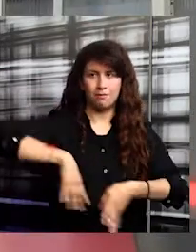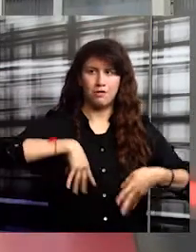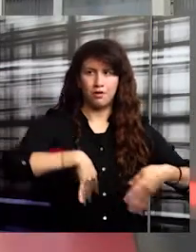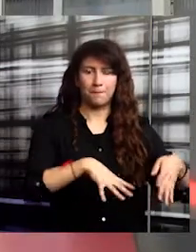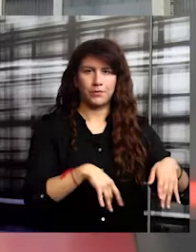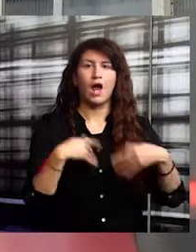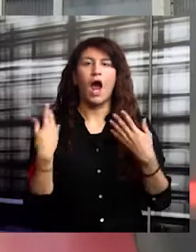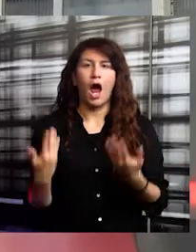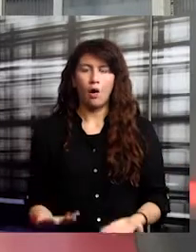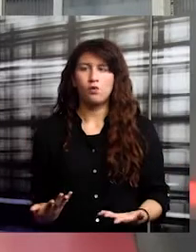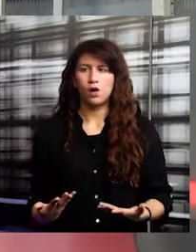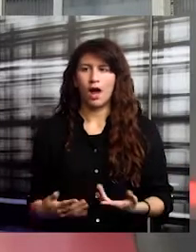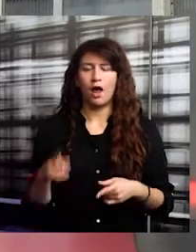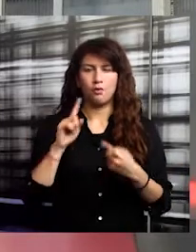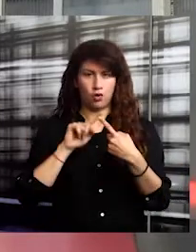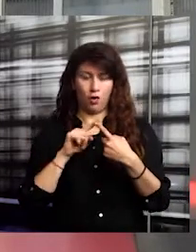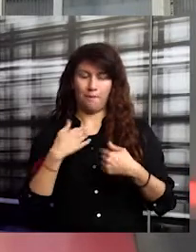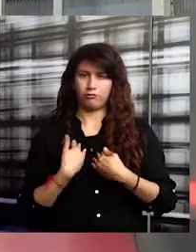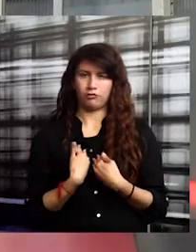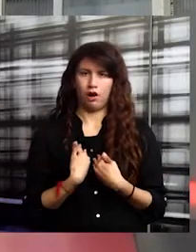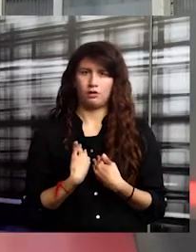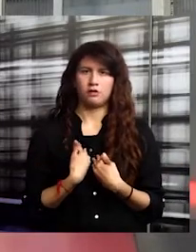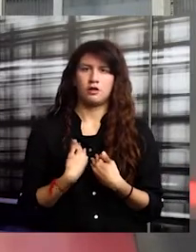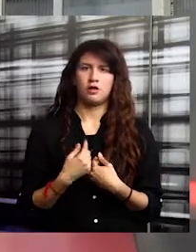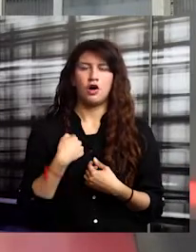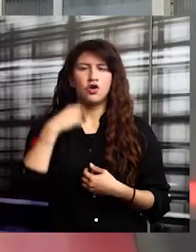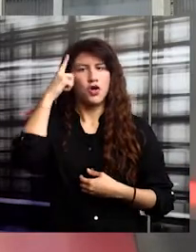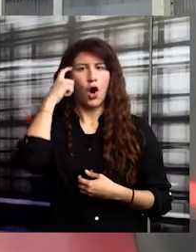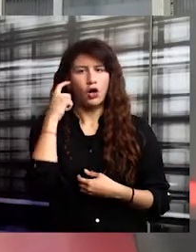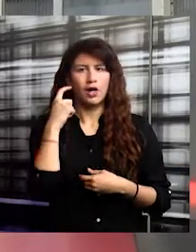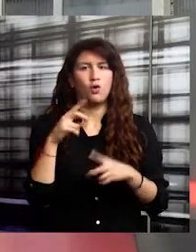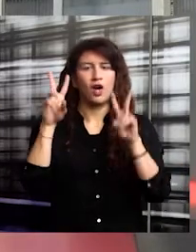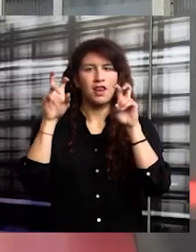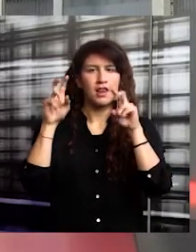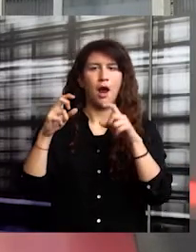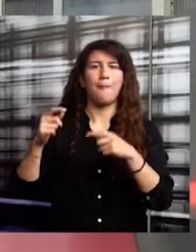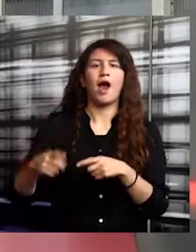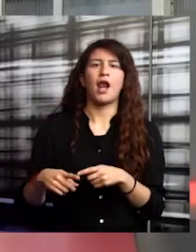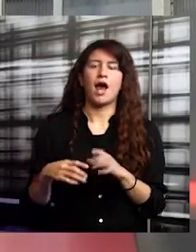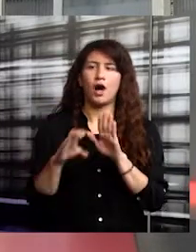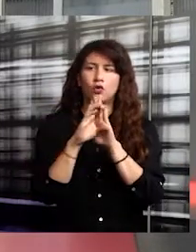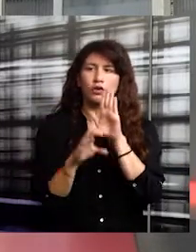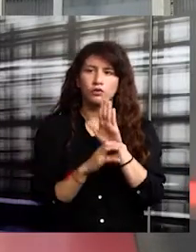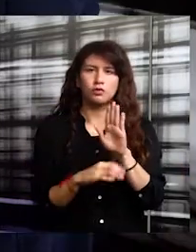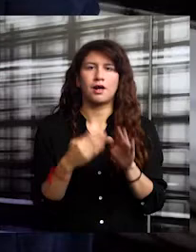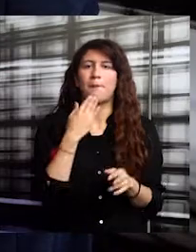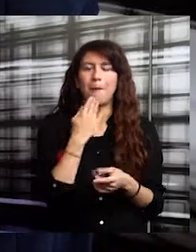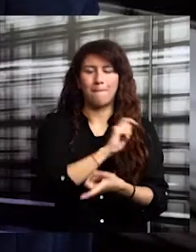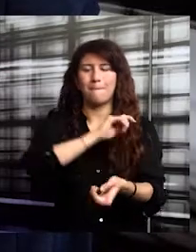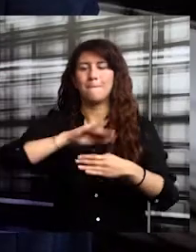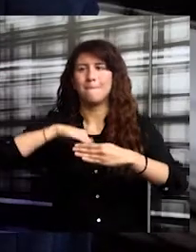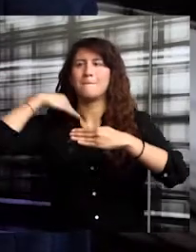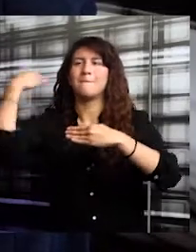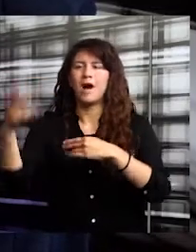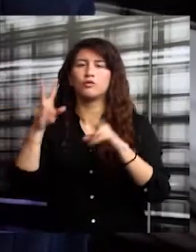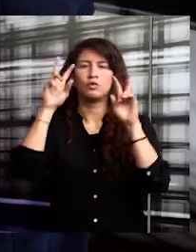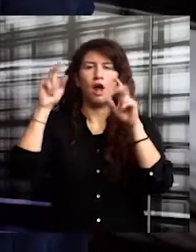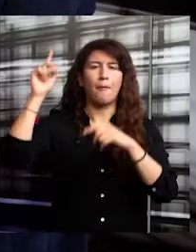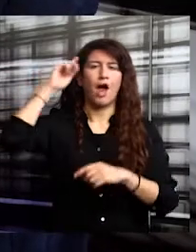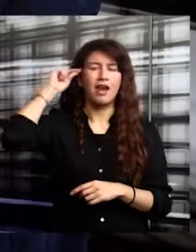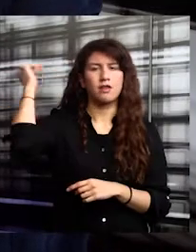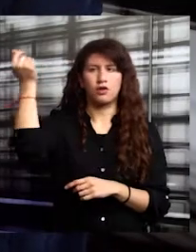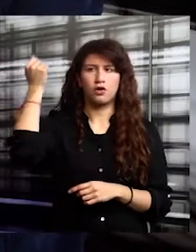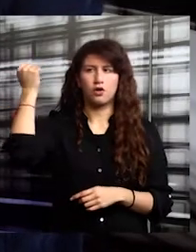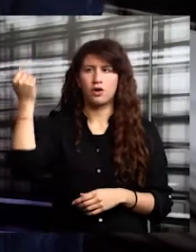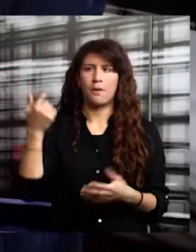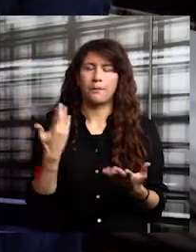Ahora, en lo personal, yo creo que el tema de la Constitución pasa también por un tema ideológico. Perfecto. Y